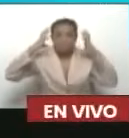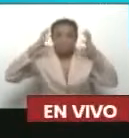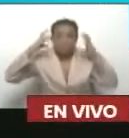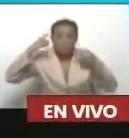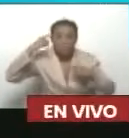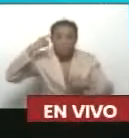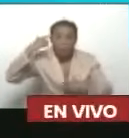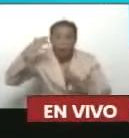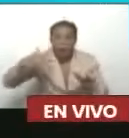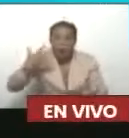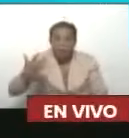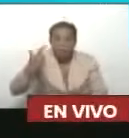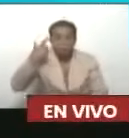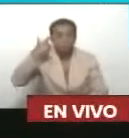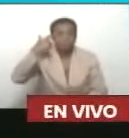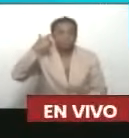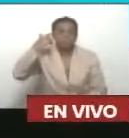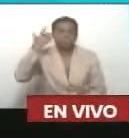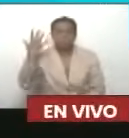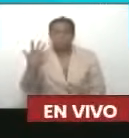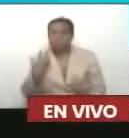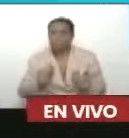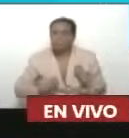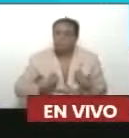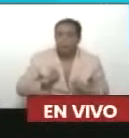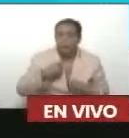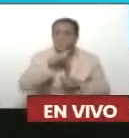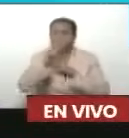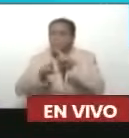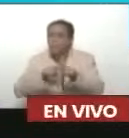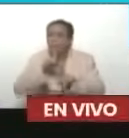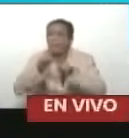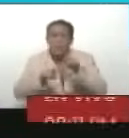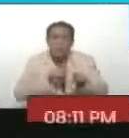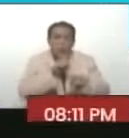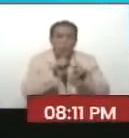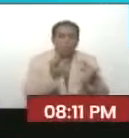¿Qué hago, chicos? Empezamos a consultar,